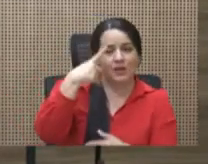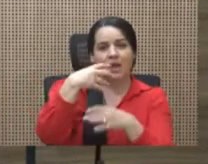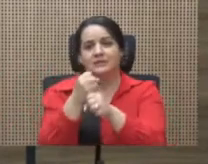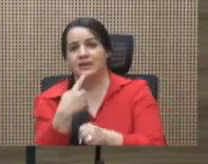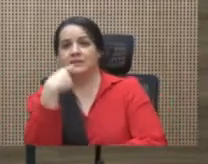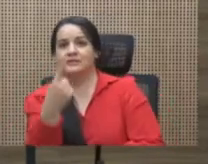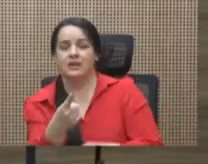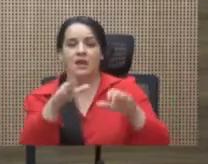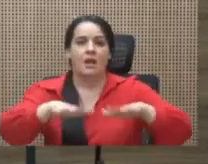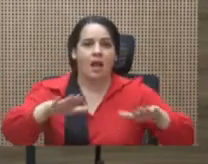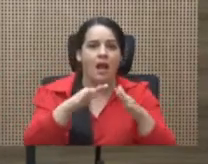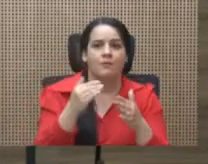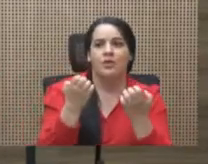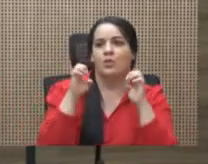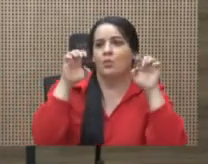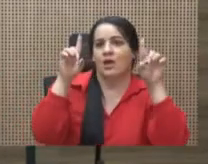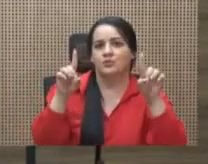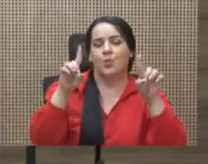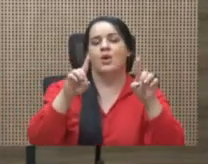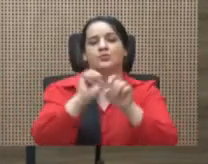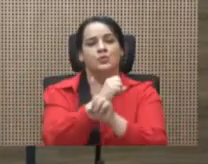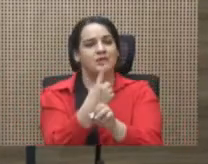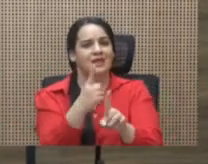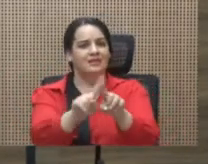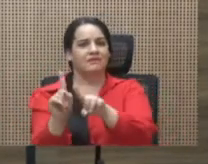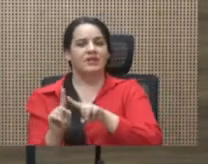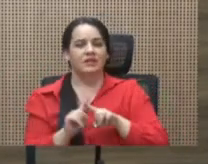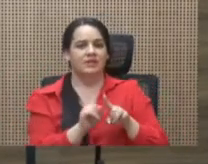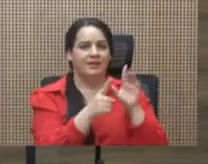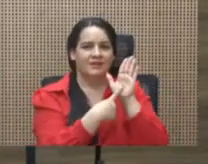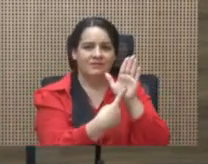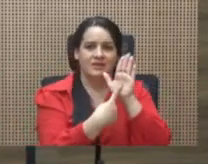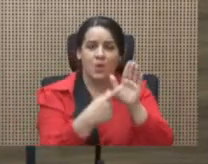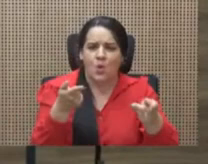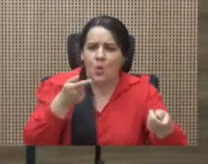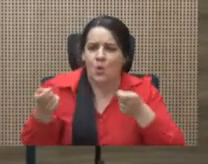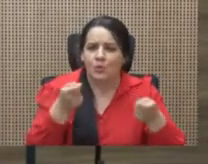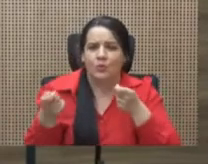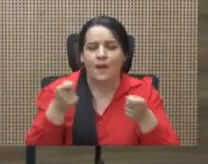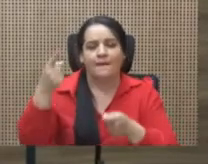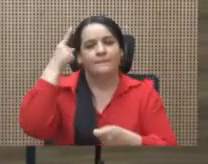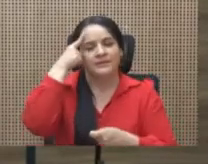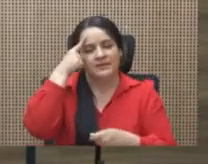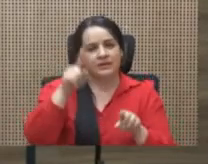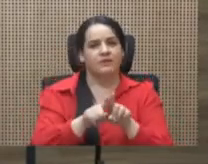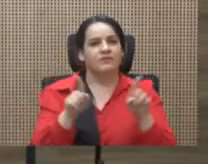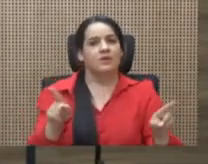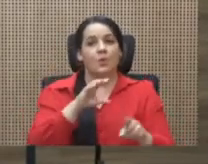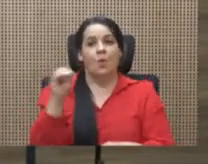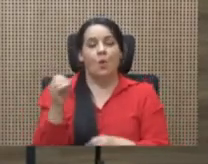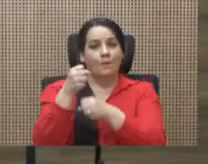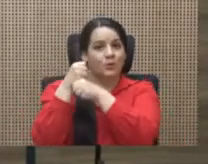campos, la educación, la sociedad en sus diferentes manifestaciones, son controlados y pensar diferente o